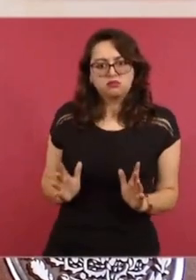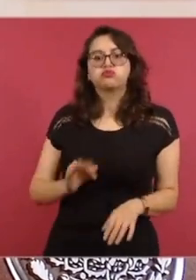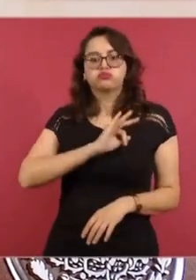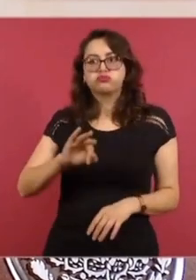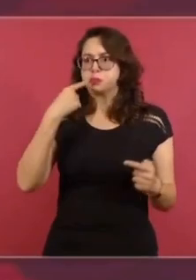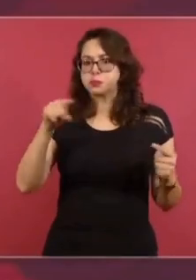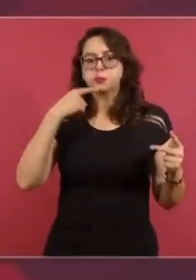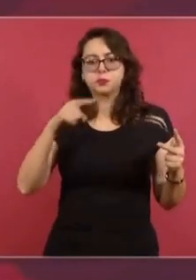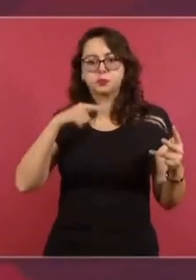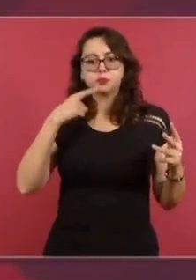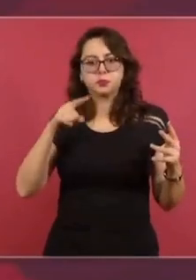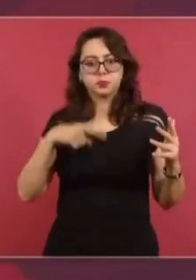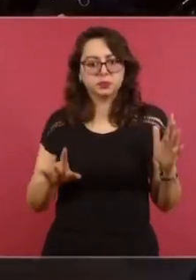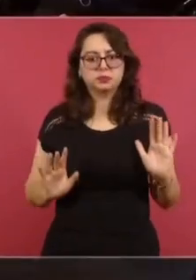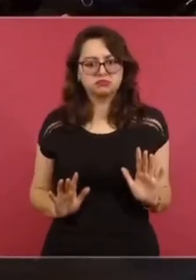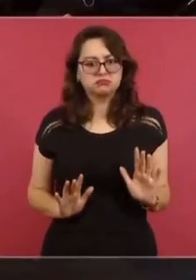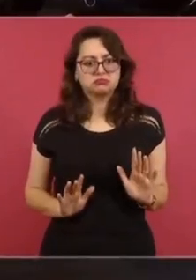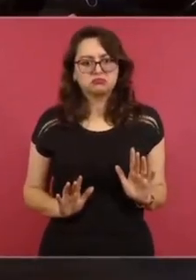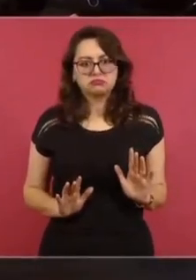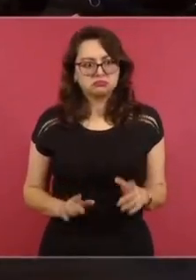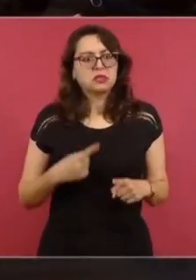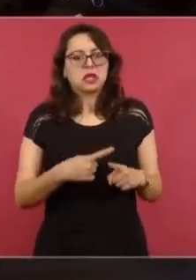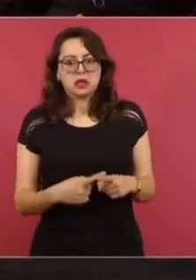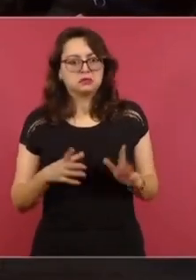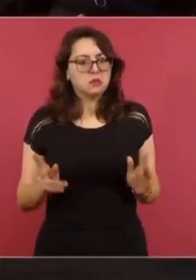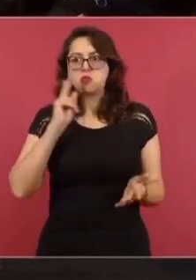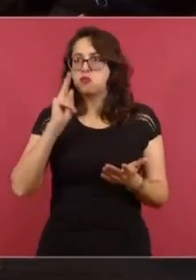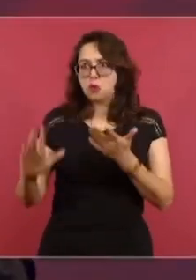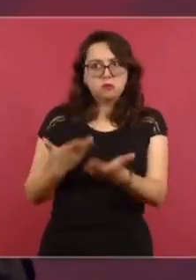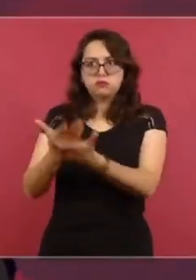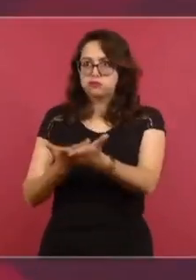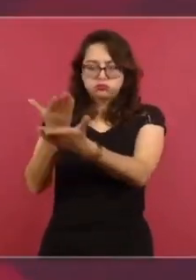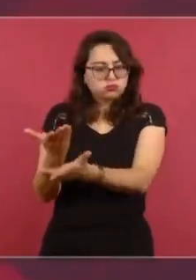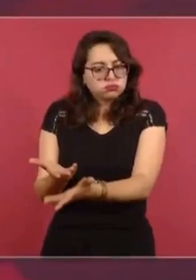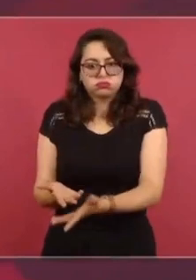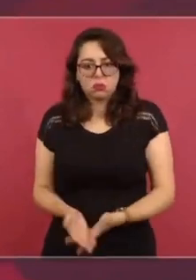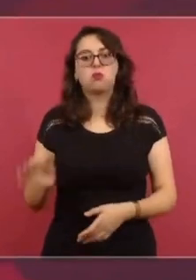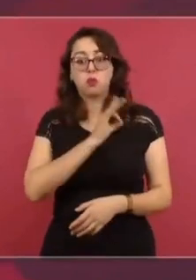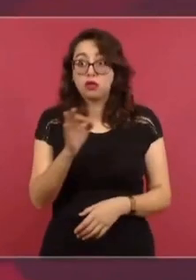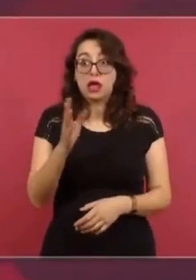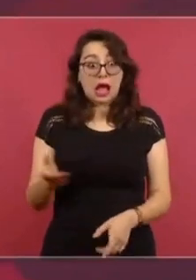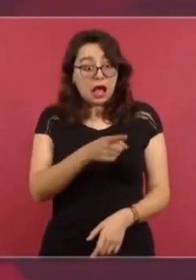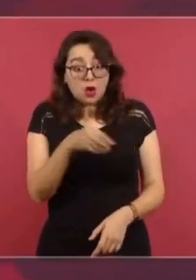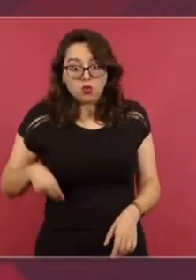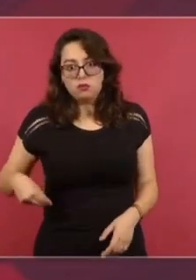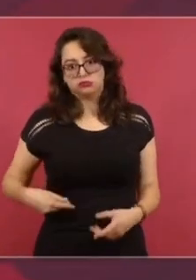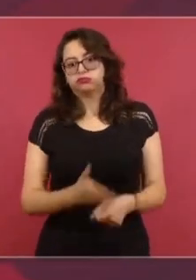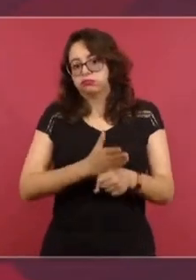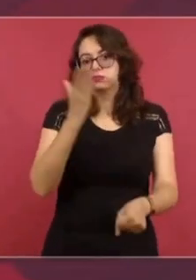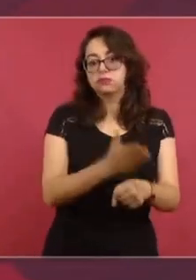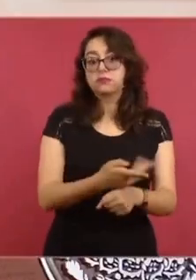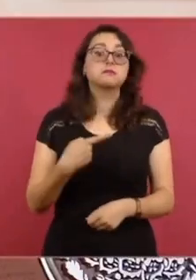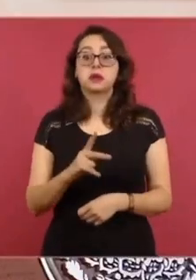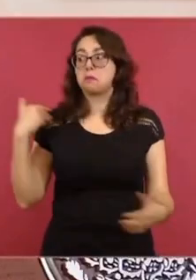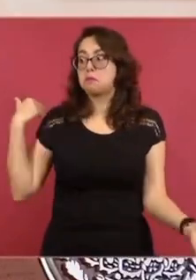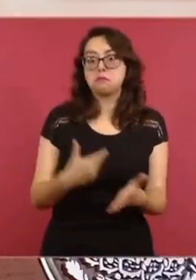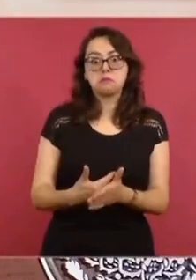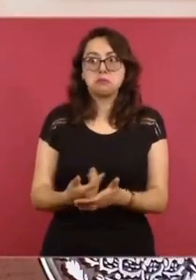denuncia. ¿Fincar responsabilidades? ¿Y de fincar responsabilidades? Claro, claro que sí. Claro que sí. Pero yo no